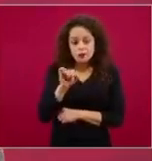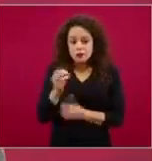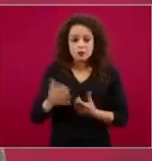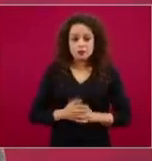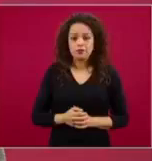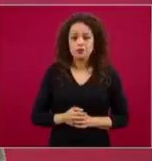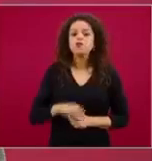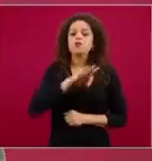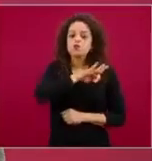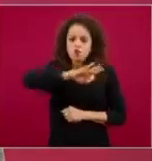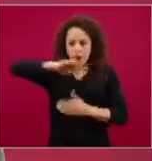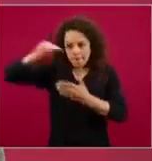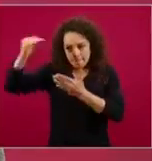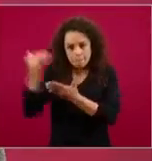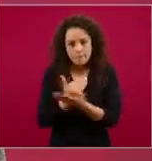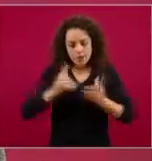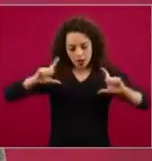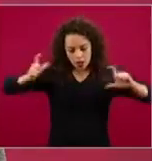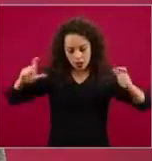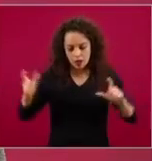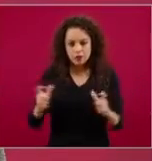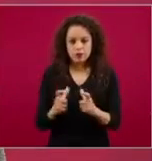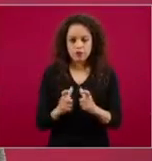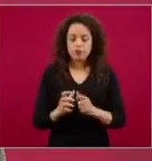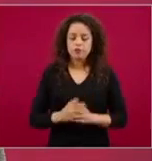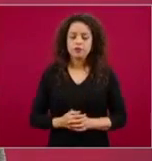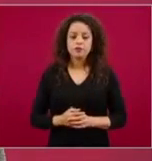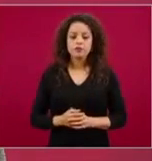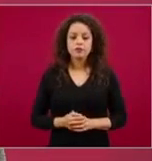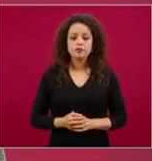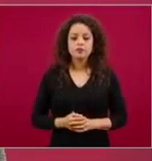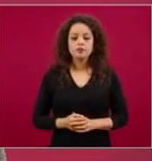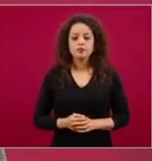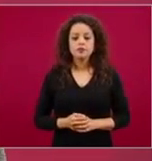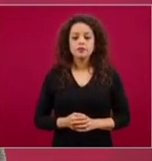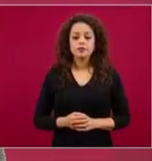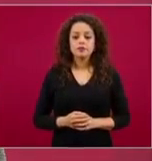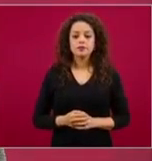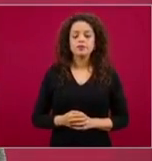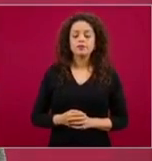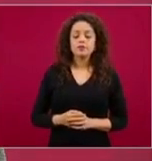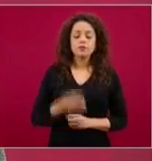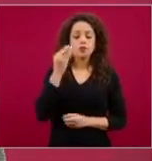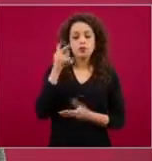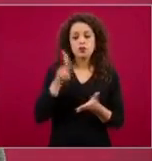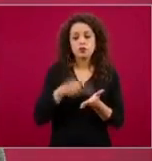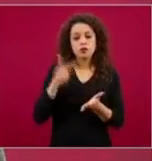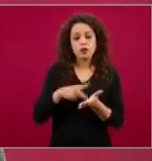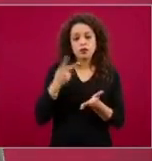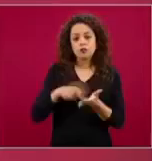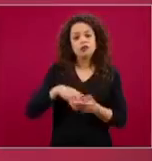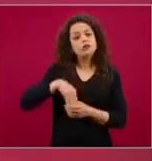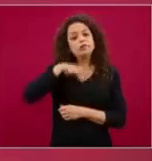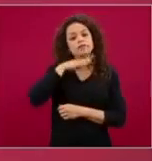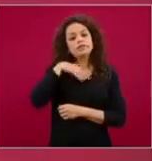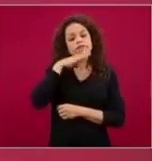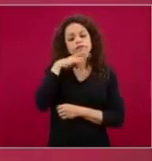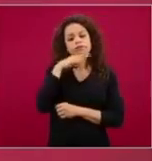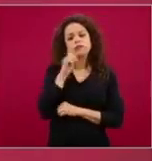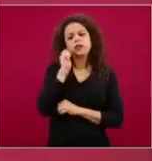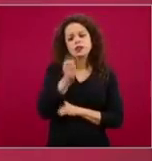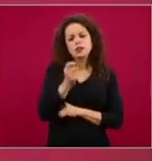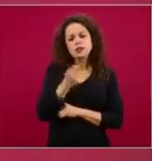menores. Un elemento crítico que comúnmente se pierde de vista cuando se lamentan cosas